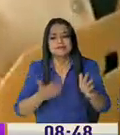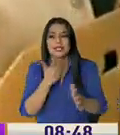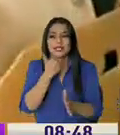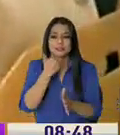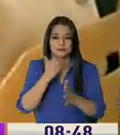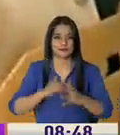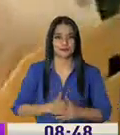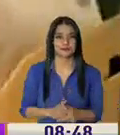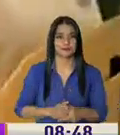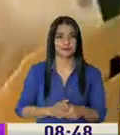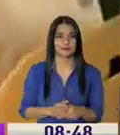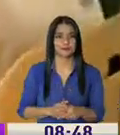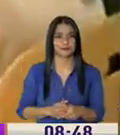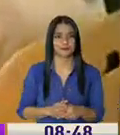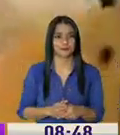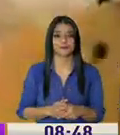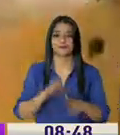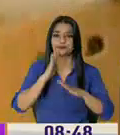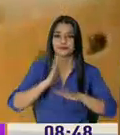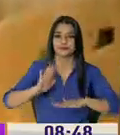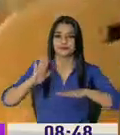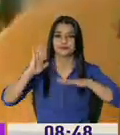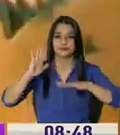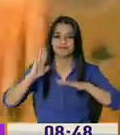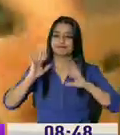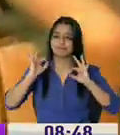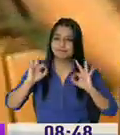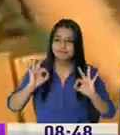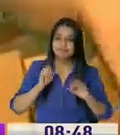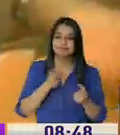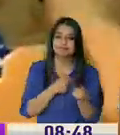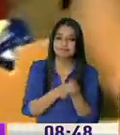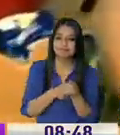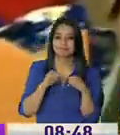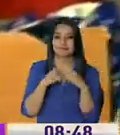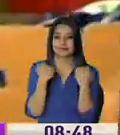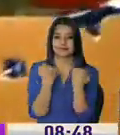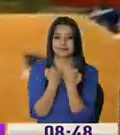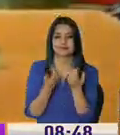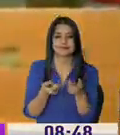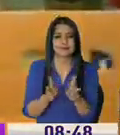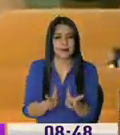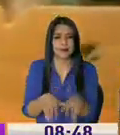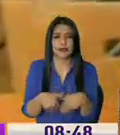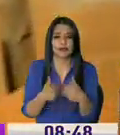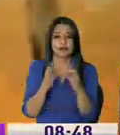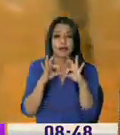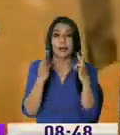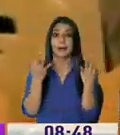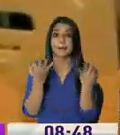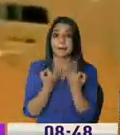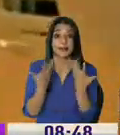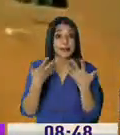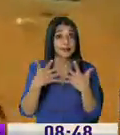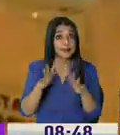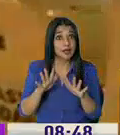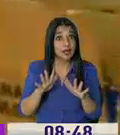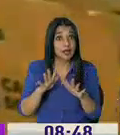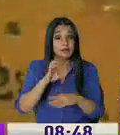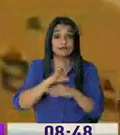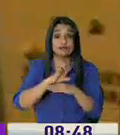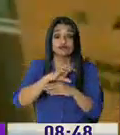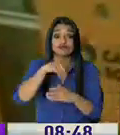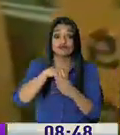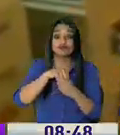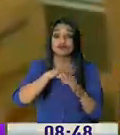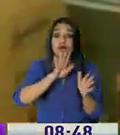100%. Comprometidos con esta labor social, con la ciudadanía, también para evitar que estas familias salgan de casa y este virus